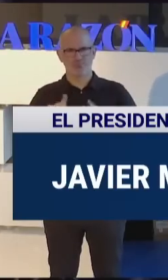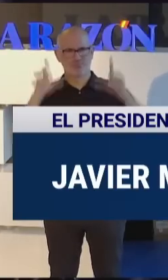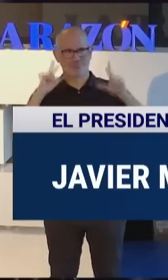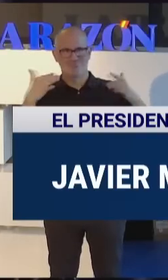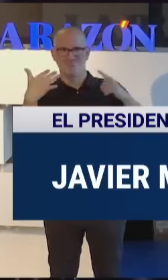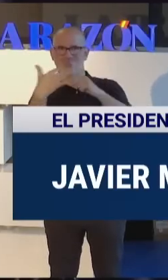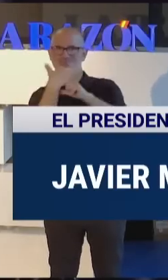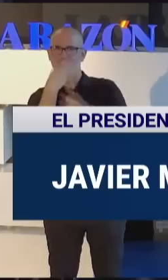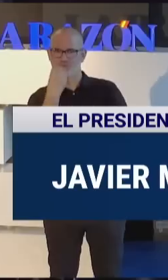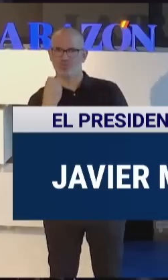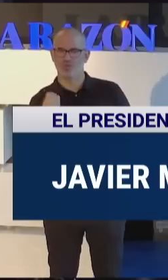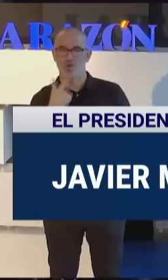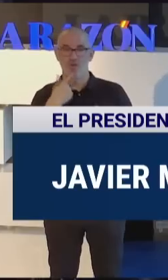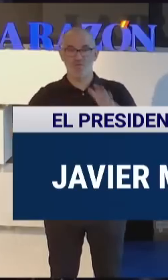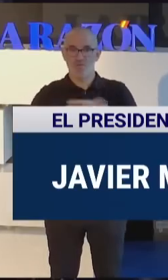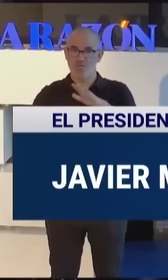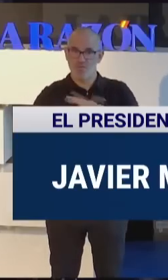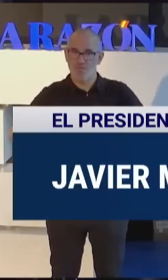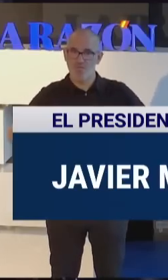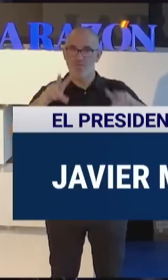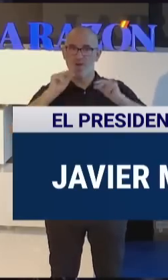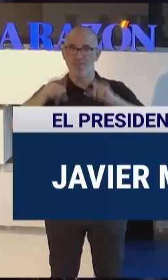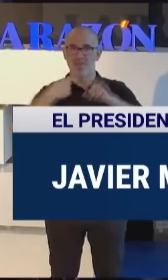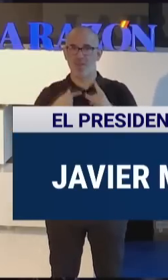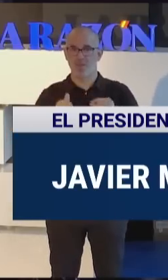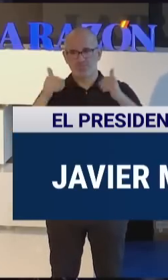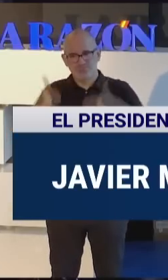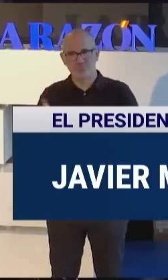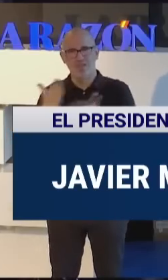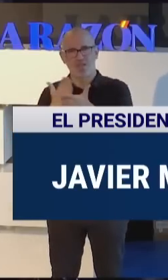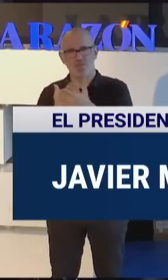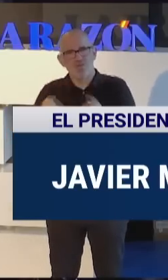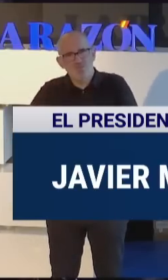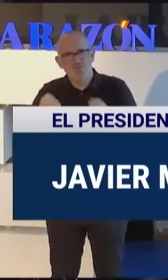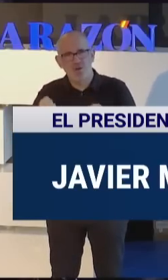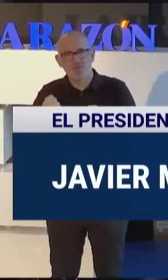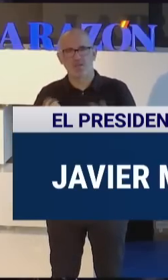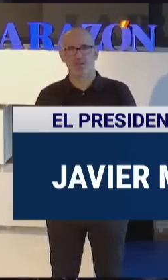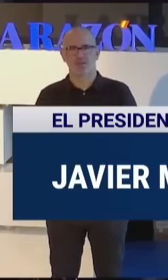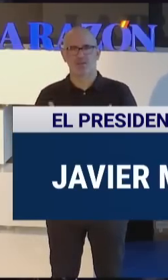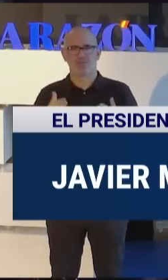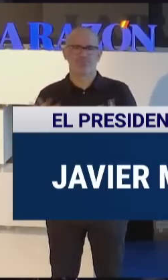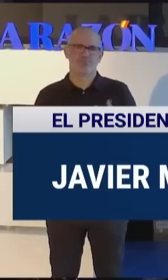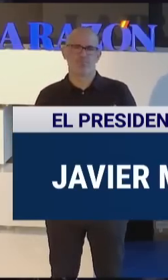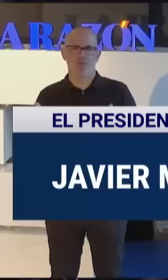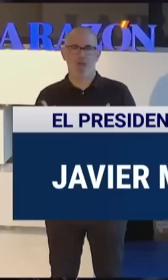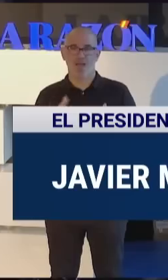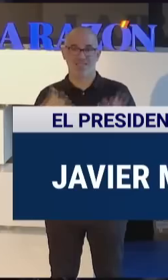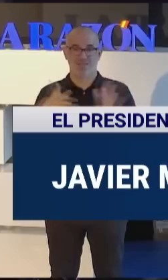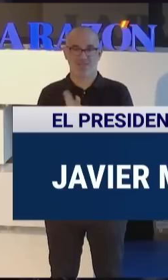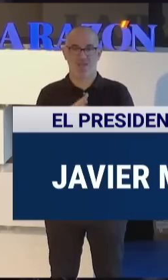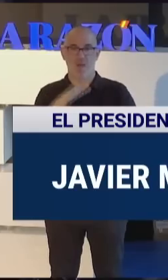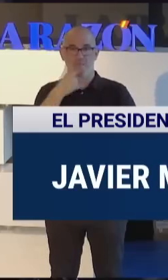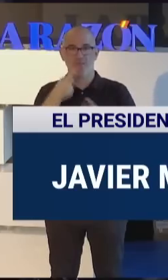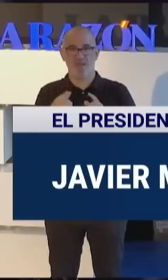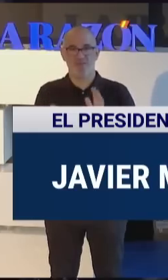cuando dejé de jugar al fútbol y me dedicaba a estudiar de manera intensa en medio de, digamos, como consecuencia de la hiperinflación